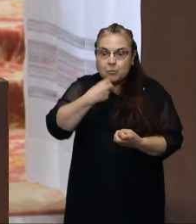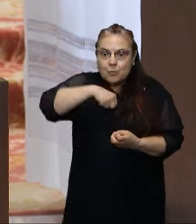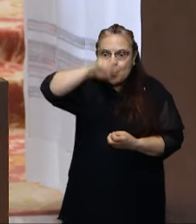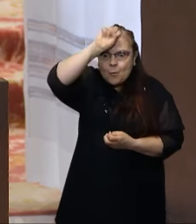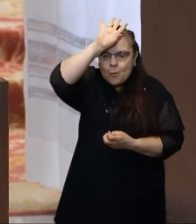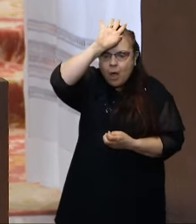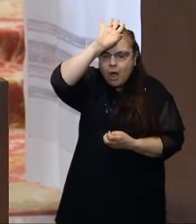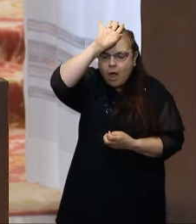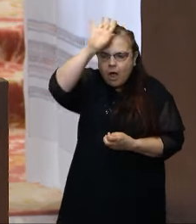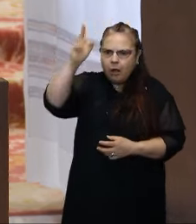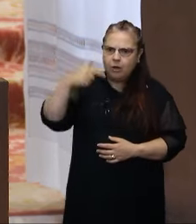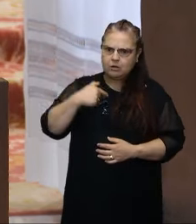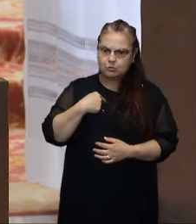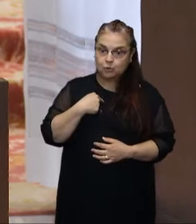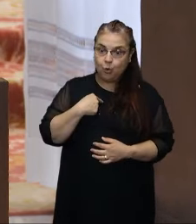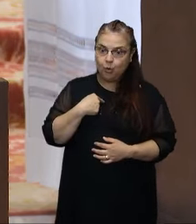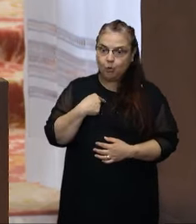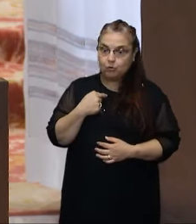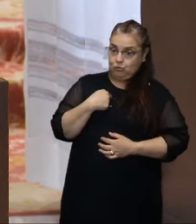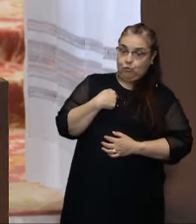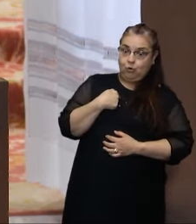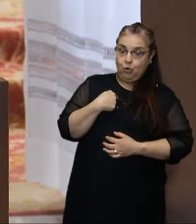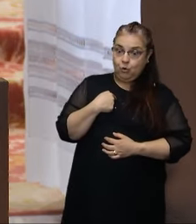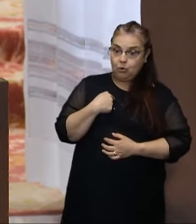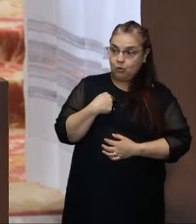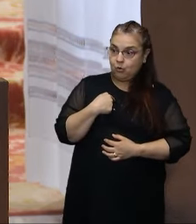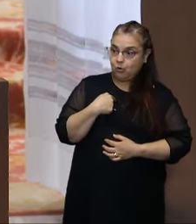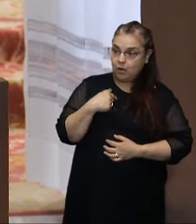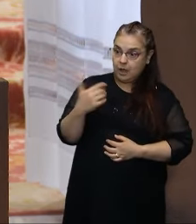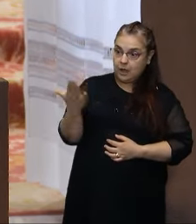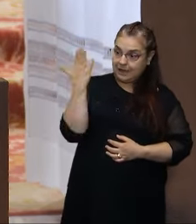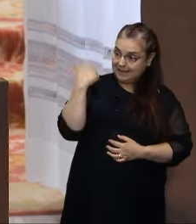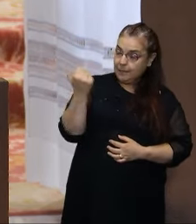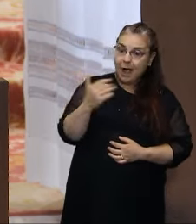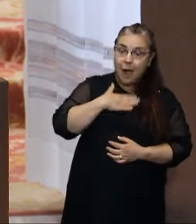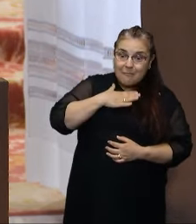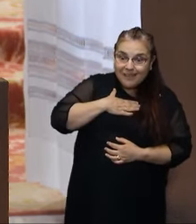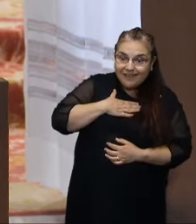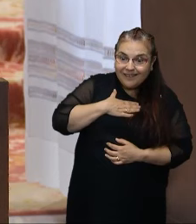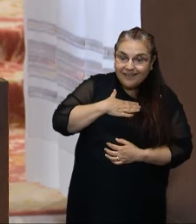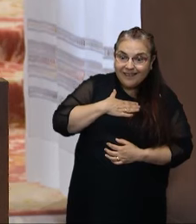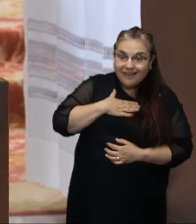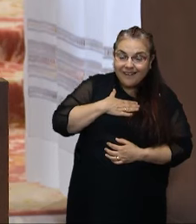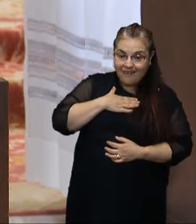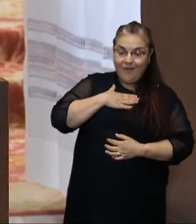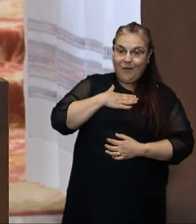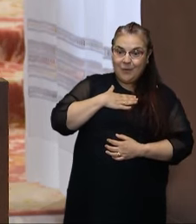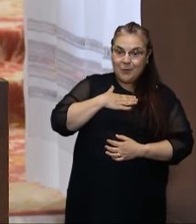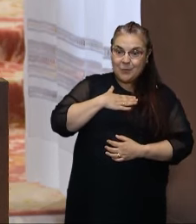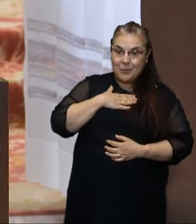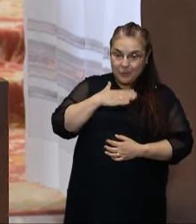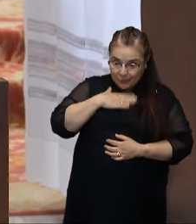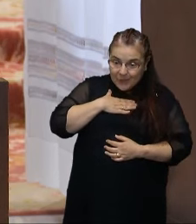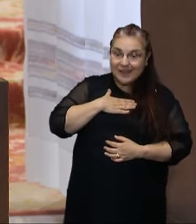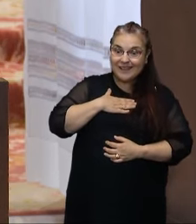sorprendido, señalándose a sí mismo, como diciendo: ¿yo? ¿A mí? ¿Es a mí a quien estás